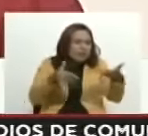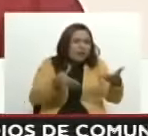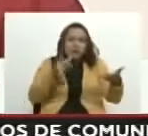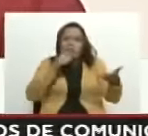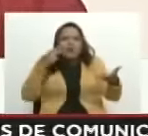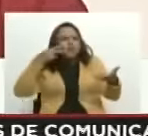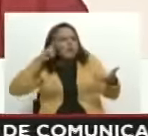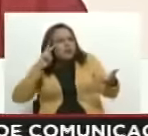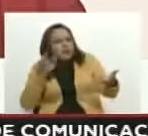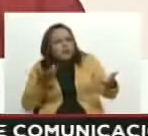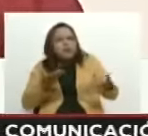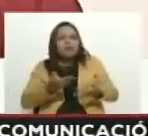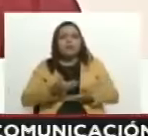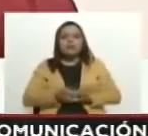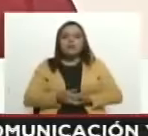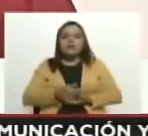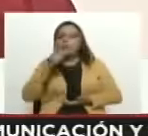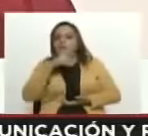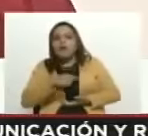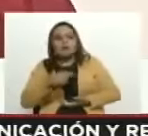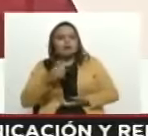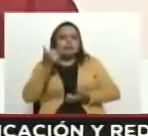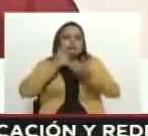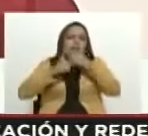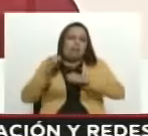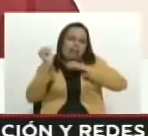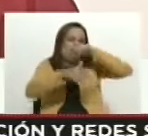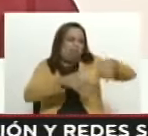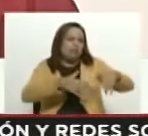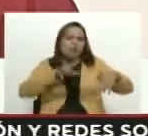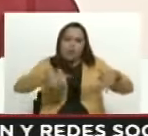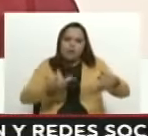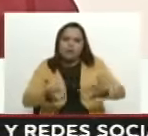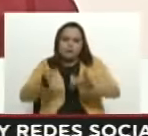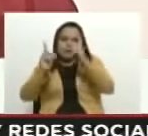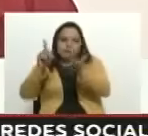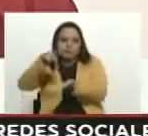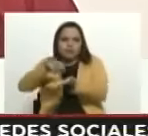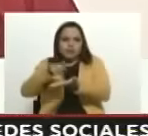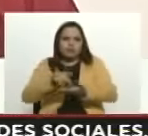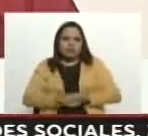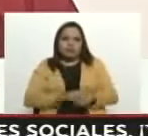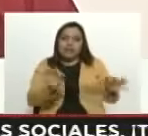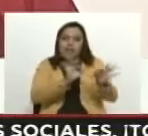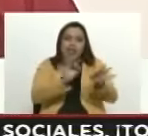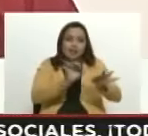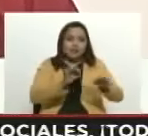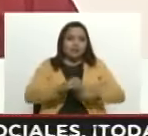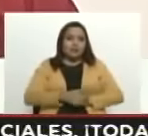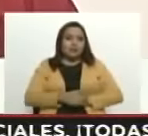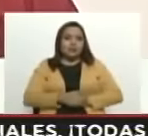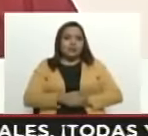chantaje, no hay violencia que lo vaya a imponer. No. Eso nosotros